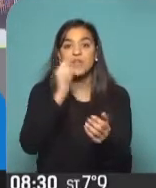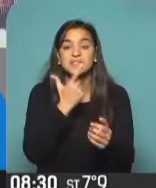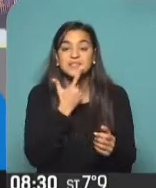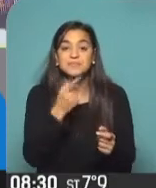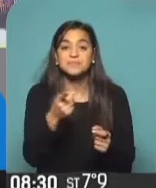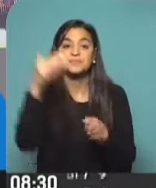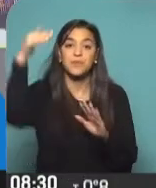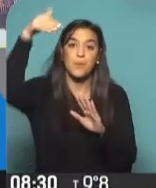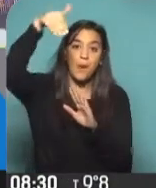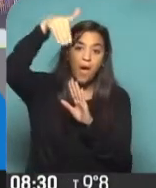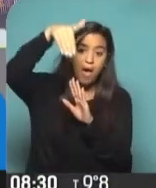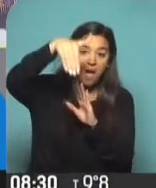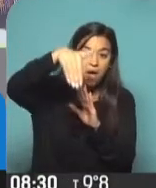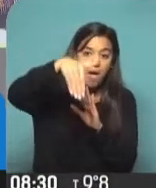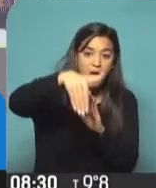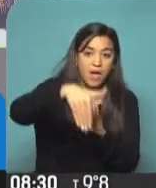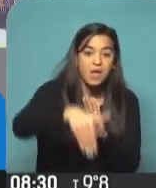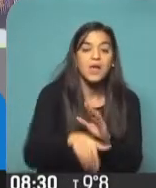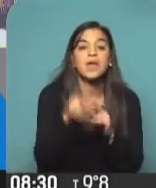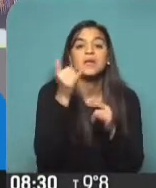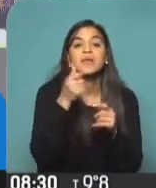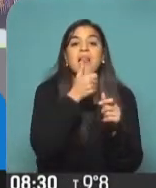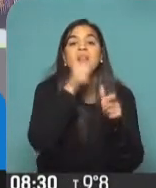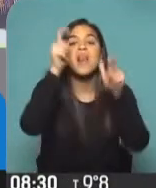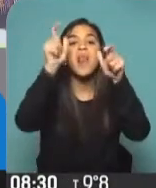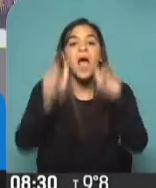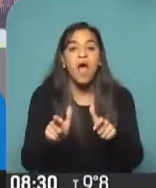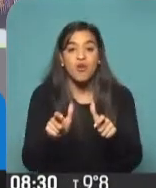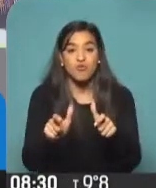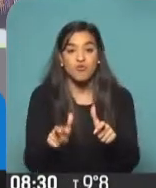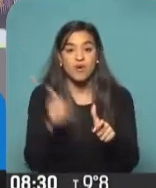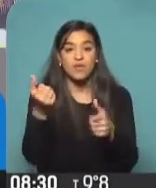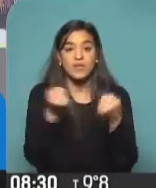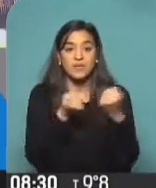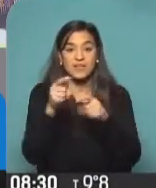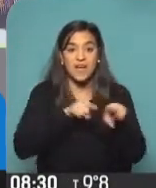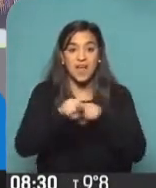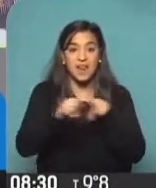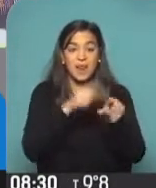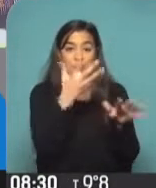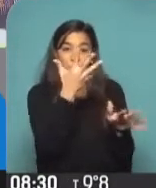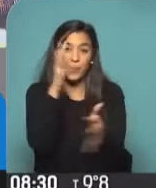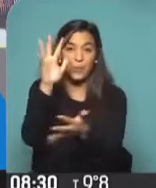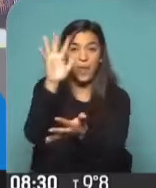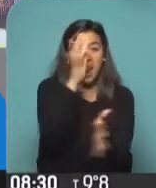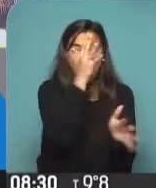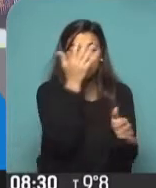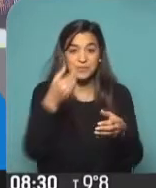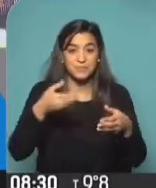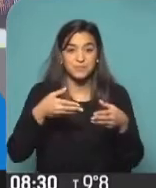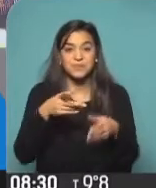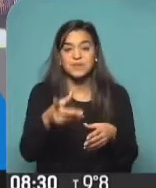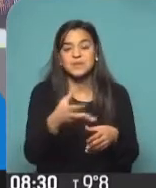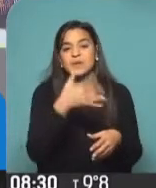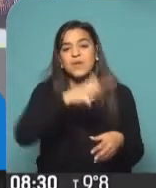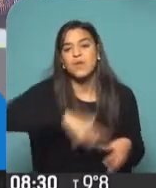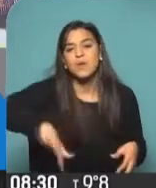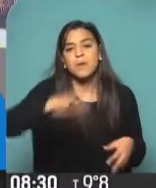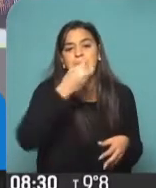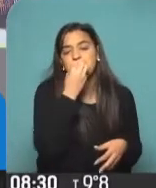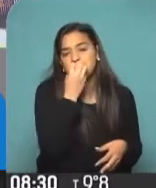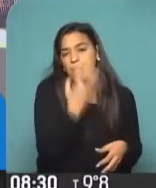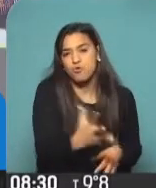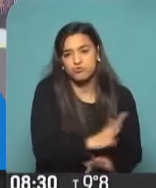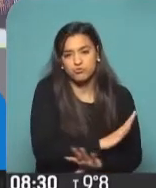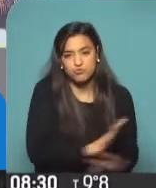baja por la cuesta del viento donde está el lago nuevo donde se hacen las carreras de las velas con ruedas esos lugares espectaculares